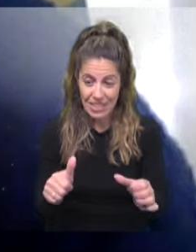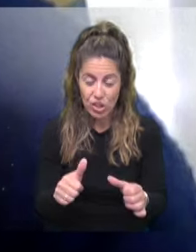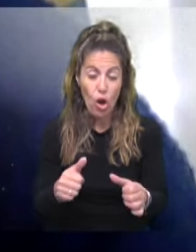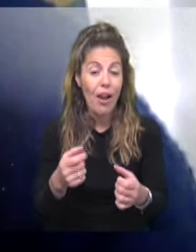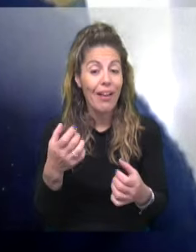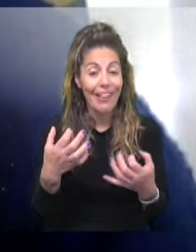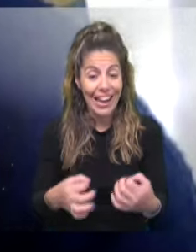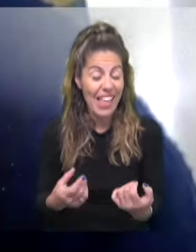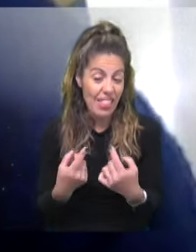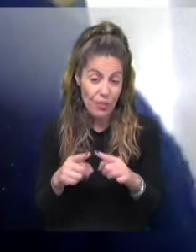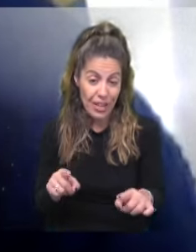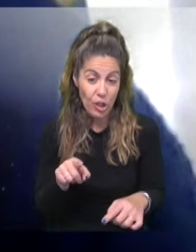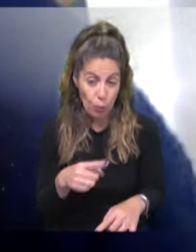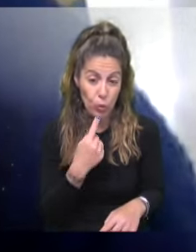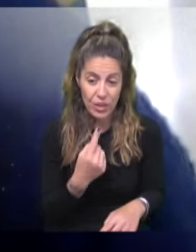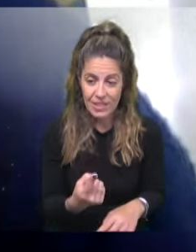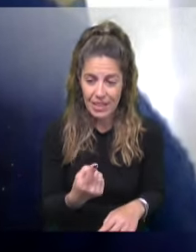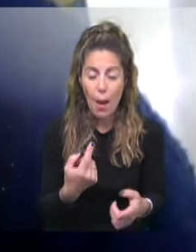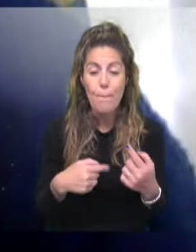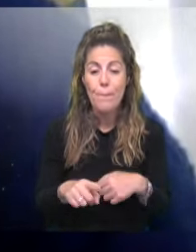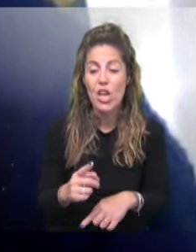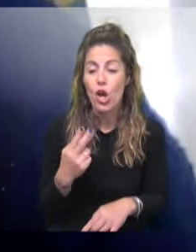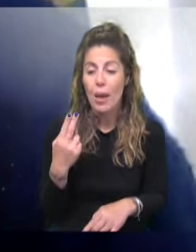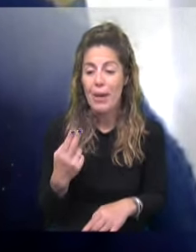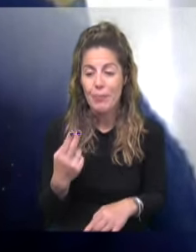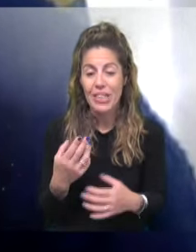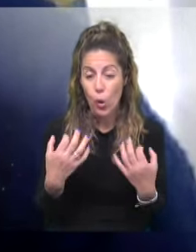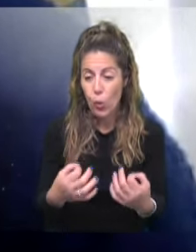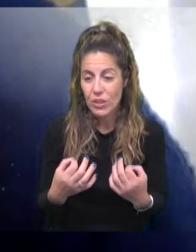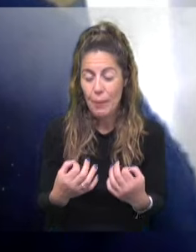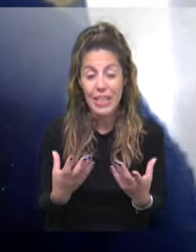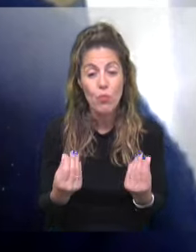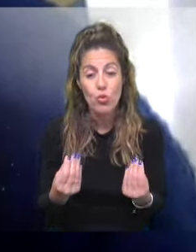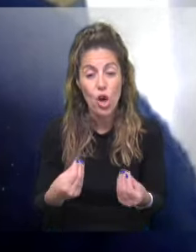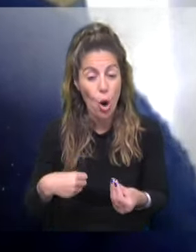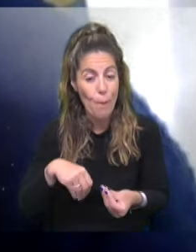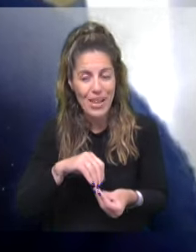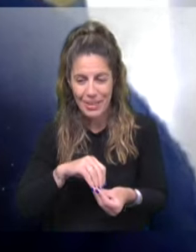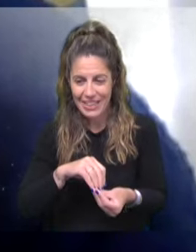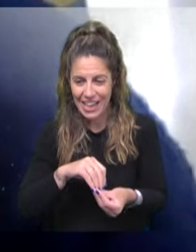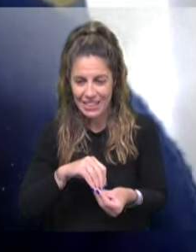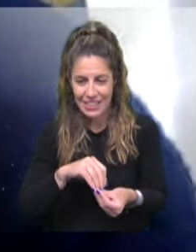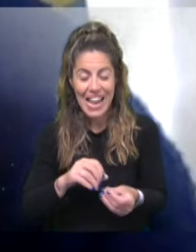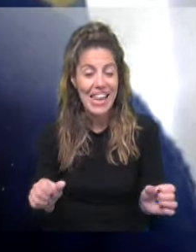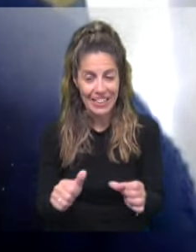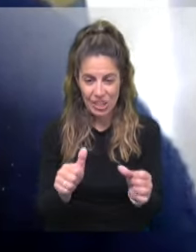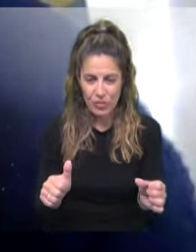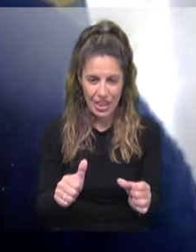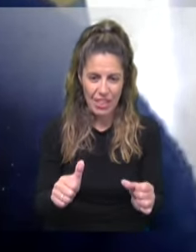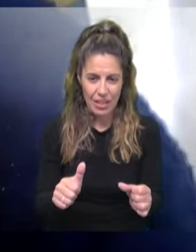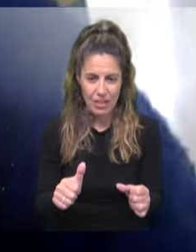diferentes tal como señalaba pero que permiten justamente muchos casos complementar la la actividad No es